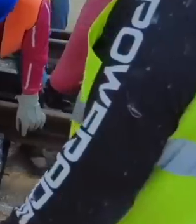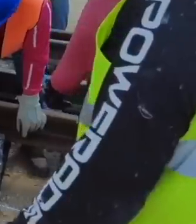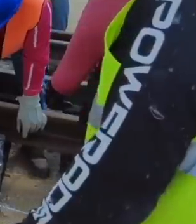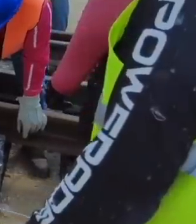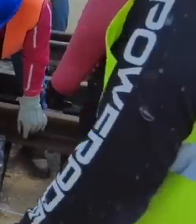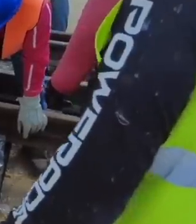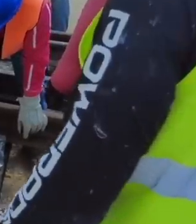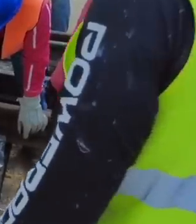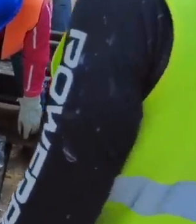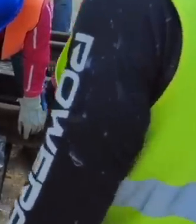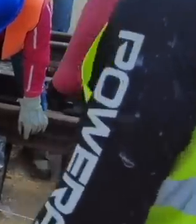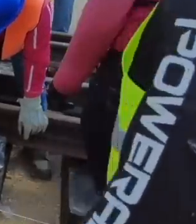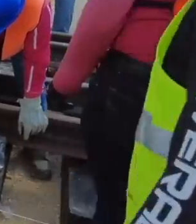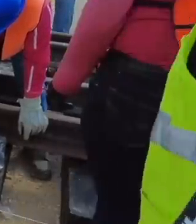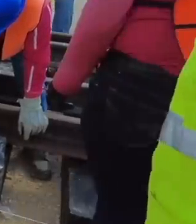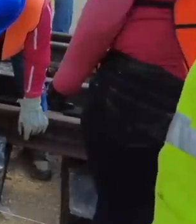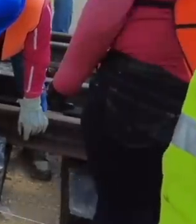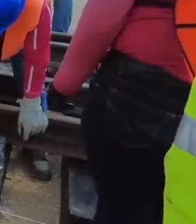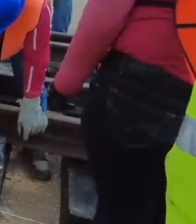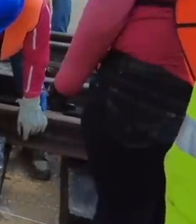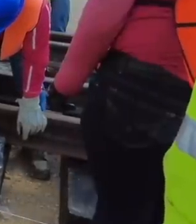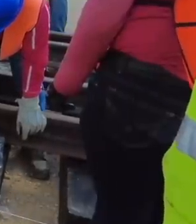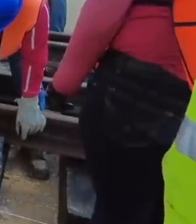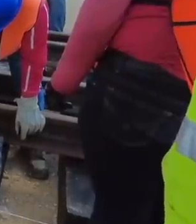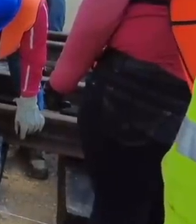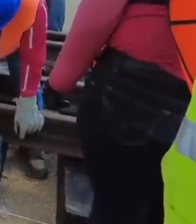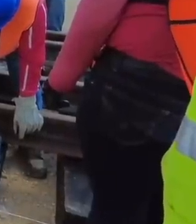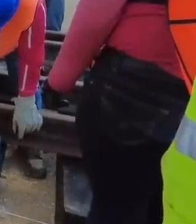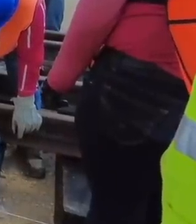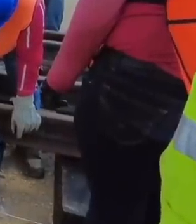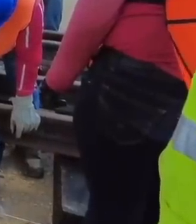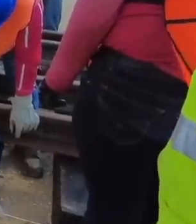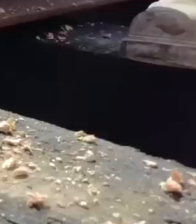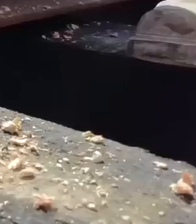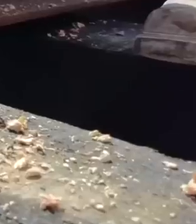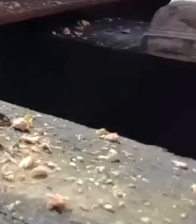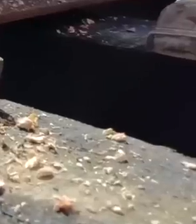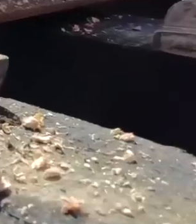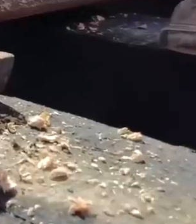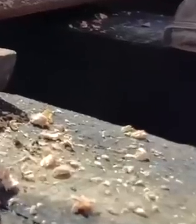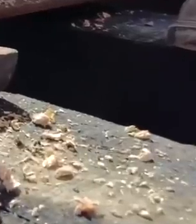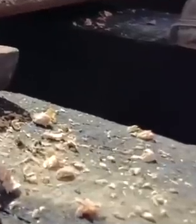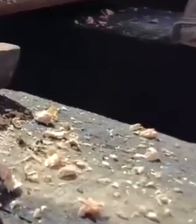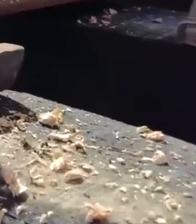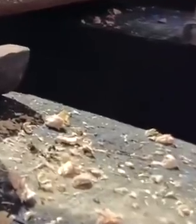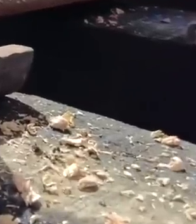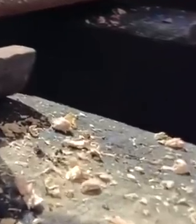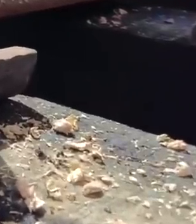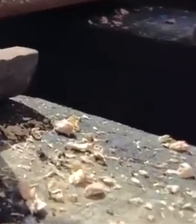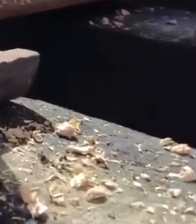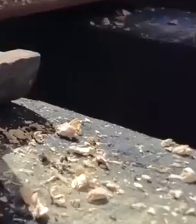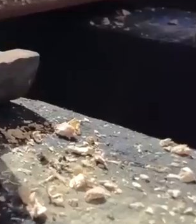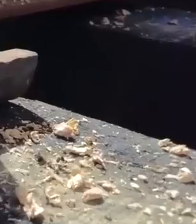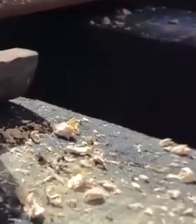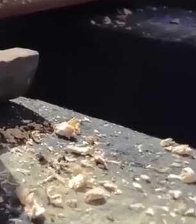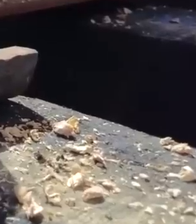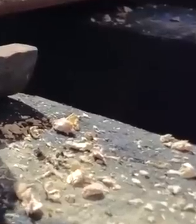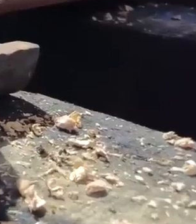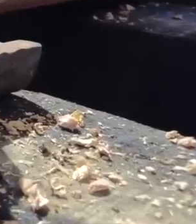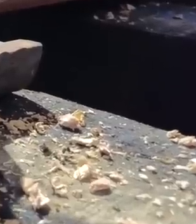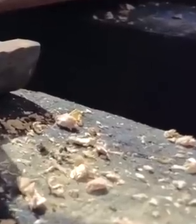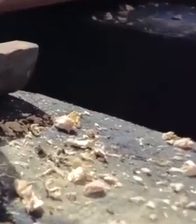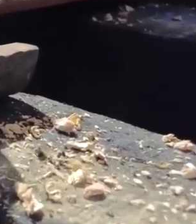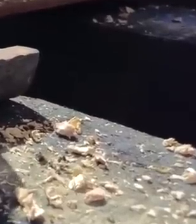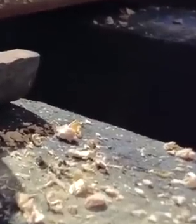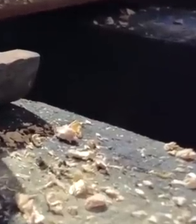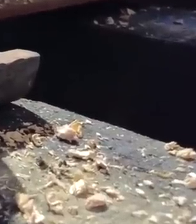a poder correr en este modo hasta más de 160 kilómetros por hora. Son trenes muy probados, hay